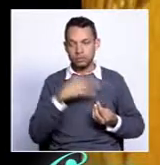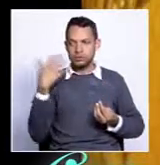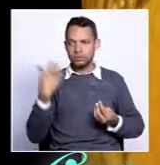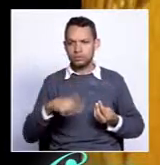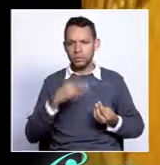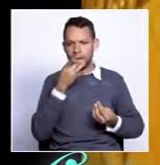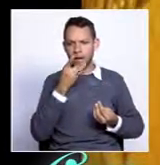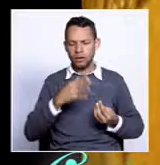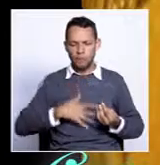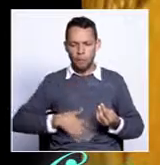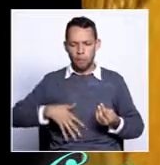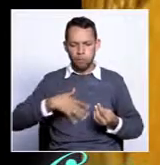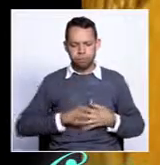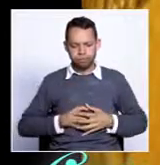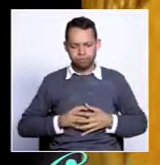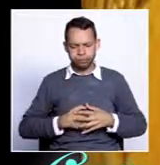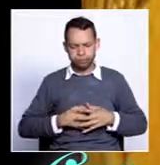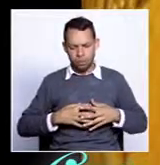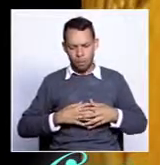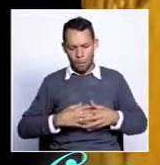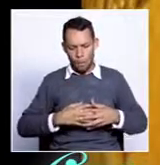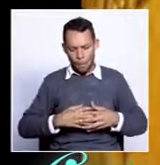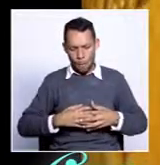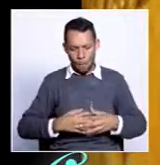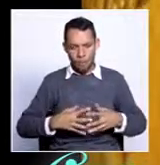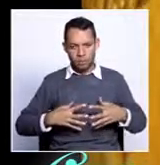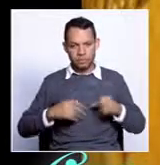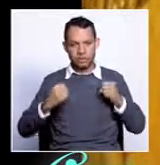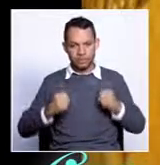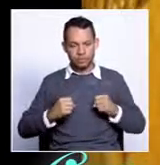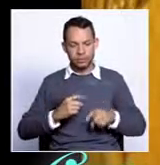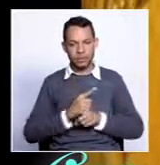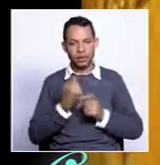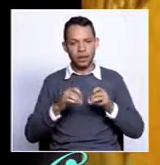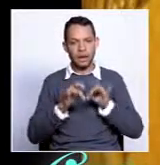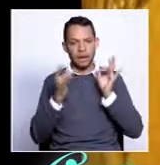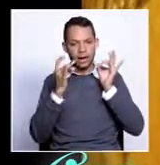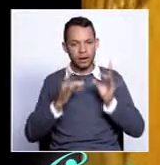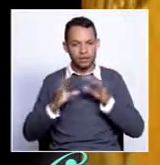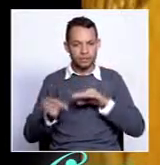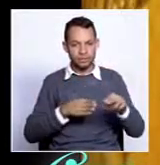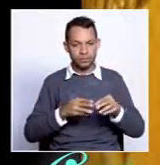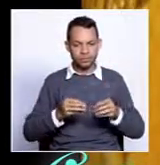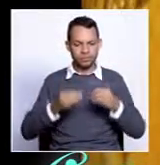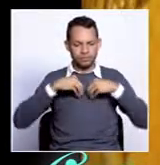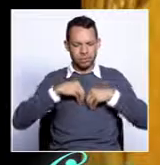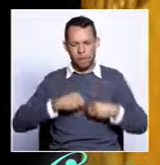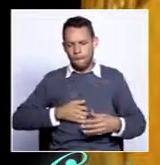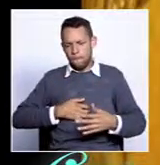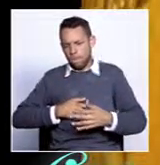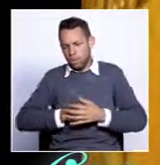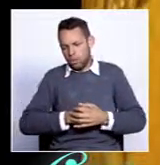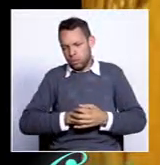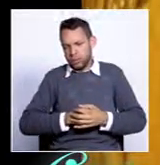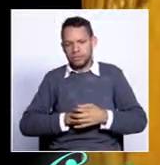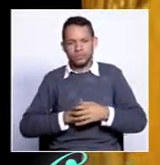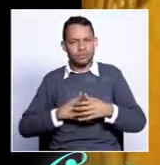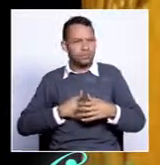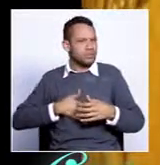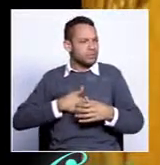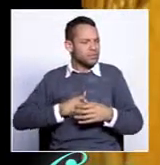la inflamación la distensión el problema de colon es inmediato la persona queda llena malucas entonces